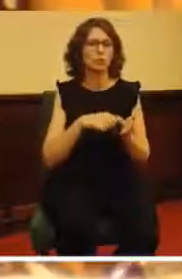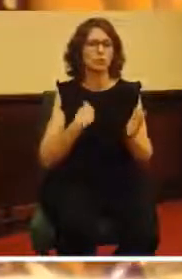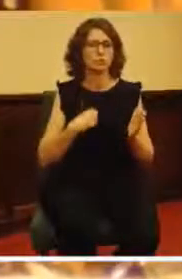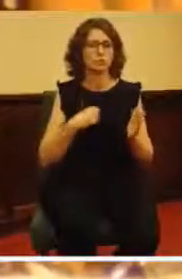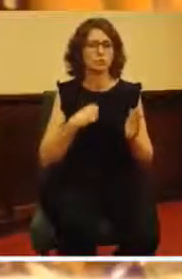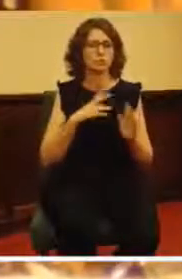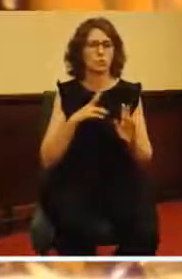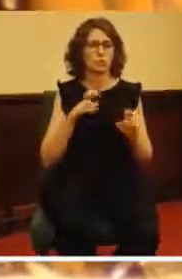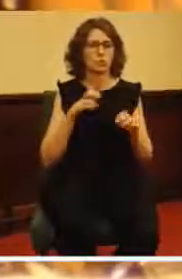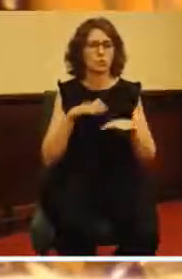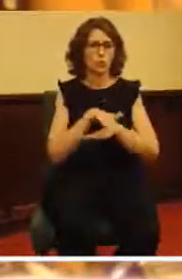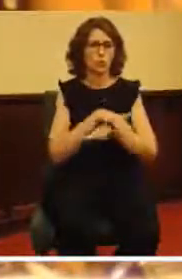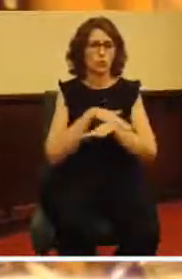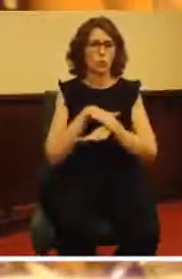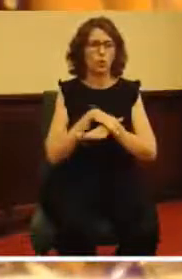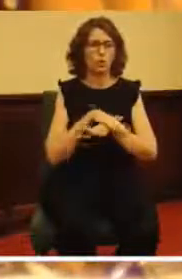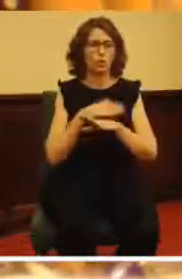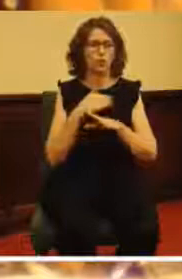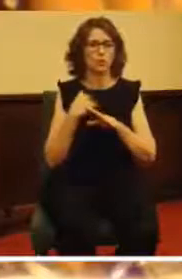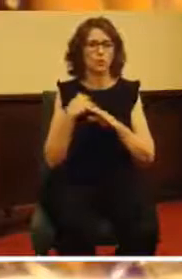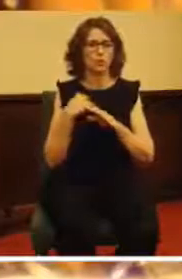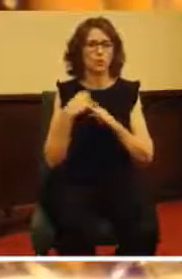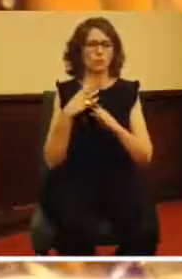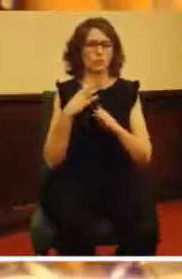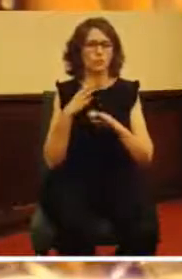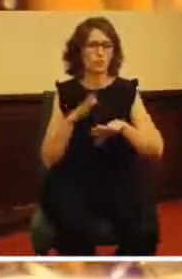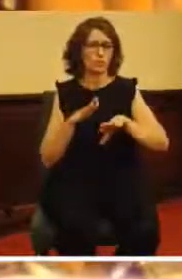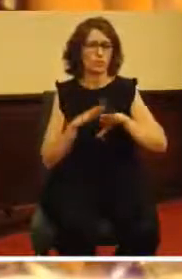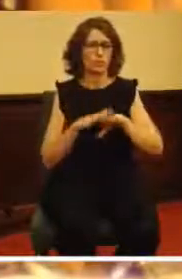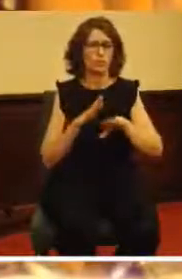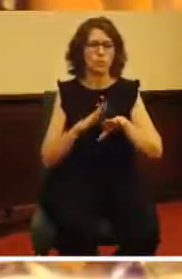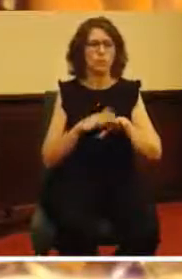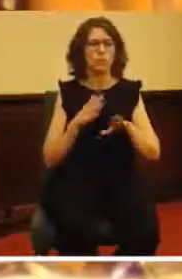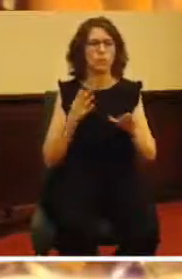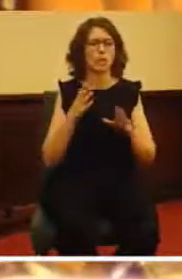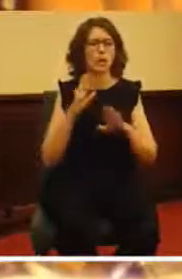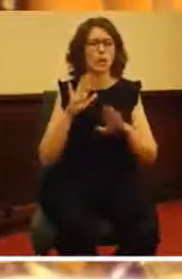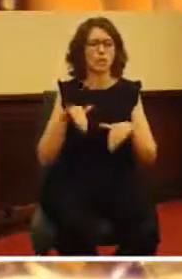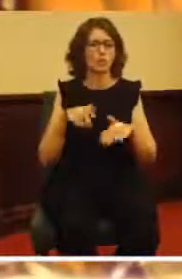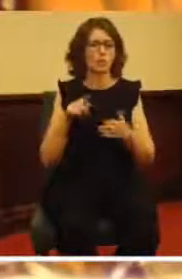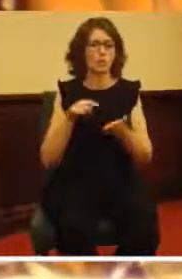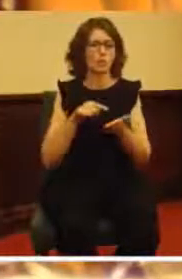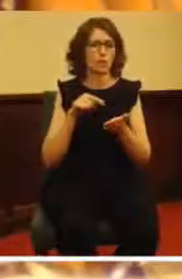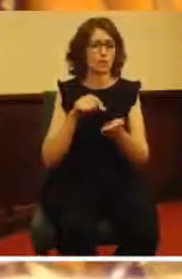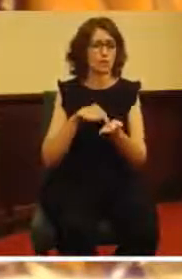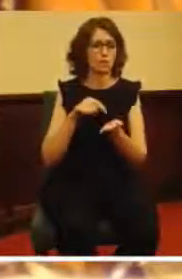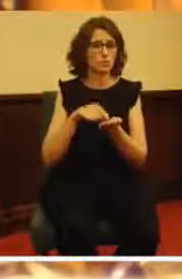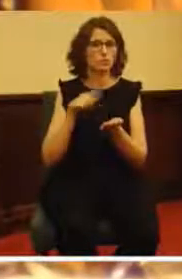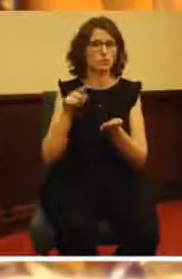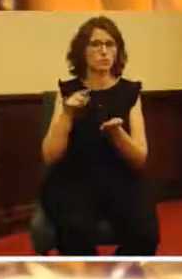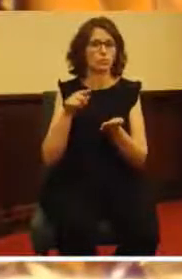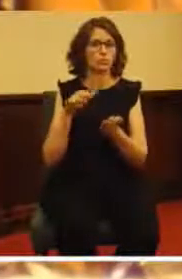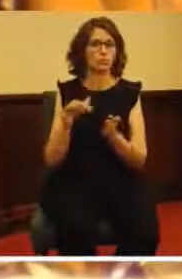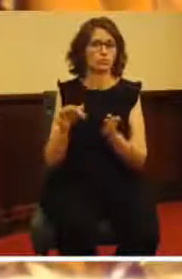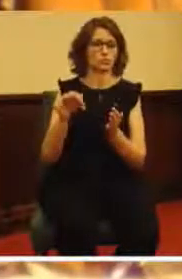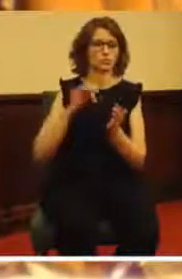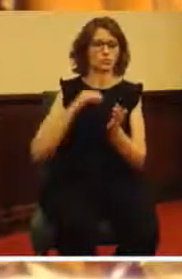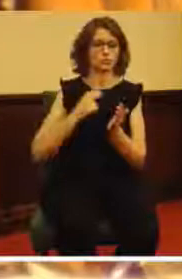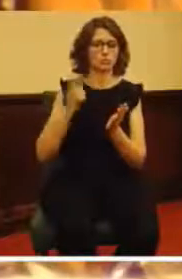equipo de gobierno liderado por fuerzas progresistas, pues se eliminó cuando, como digo, tomó el relevo en el